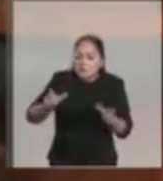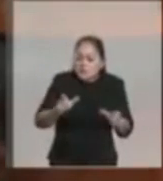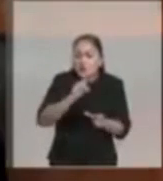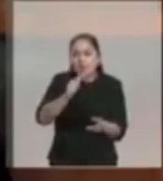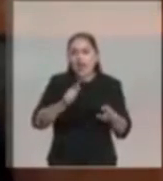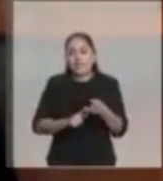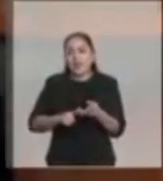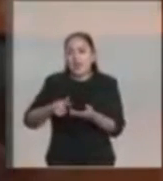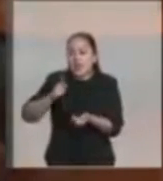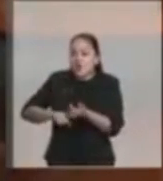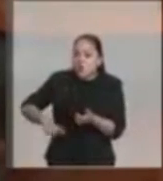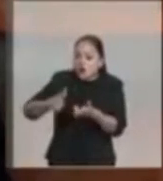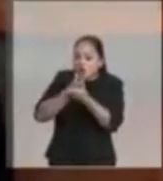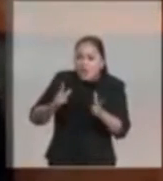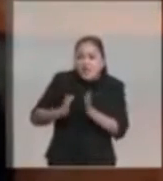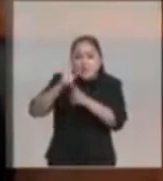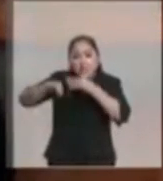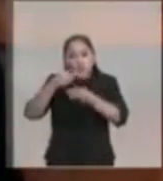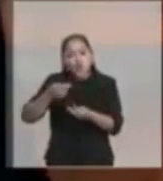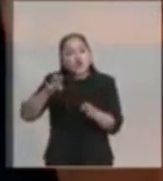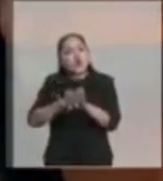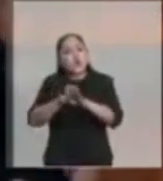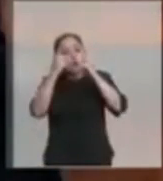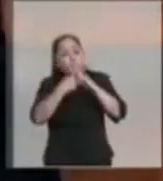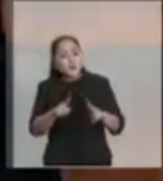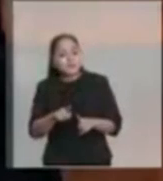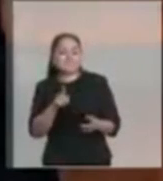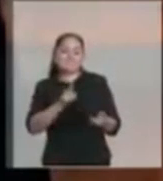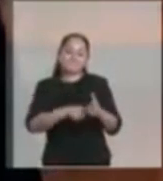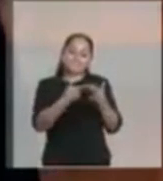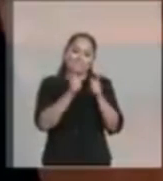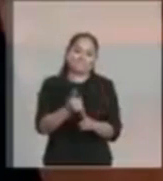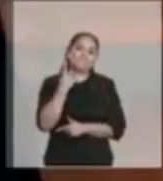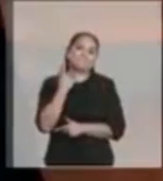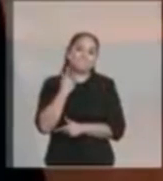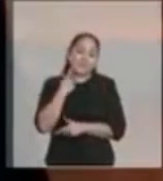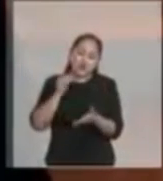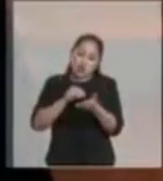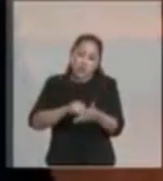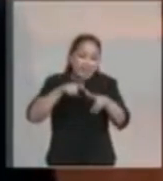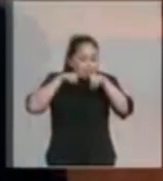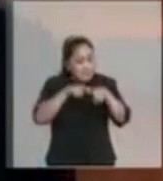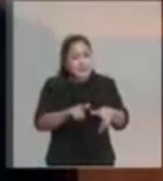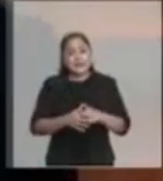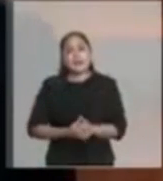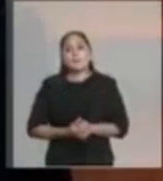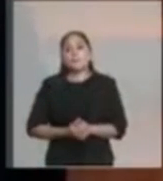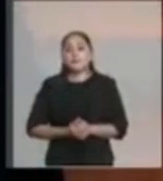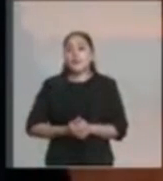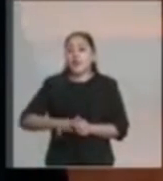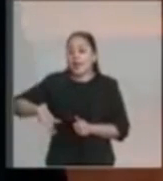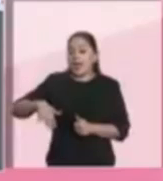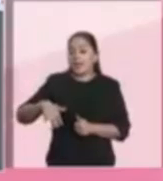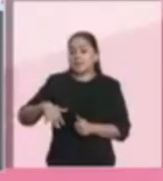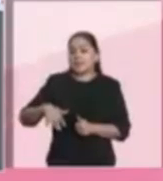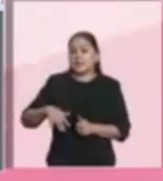la democracia, nace precisamente ahí y se sigue conservando. Ahorita que yo les ponía en su